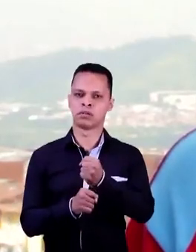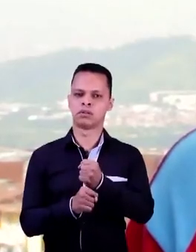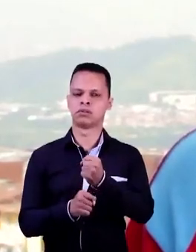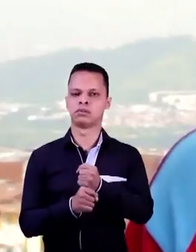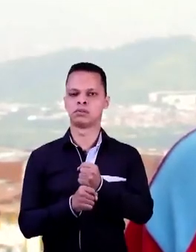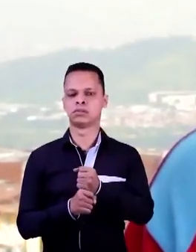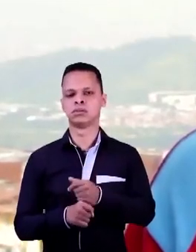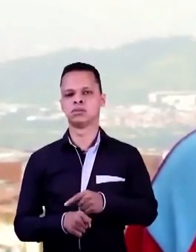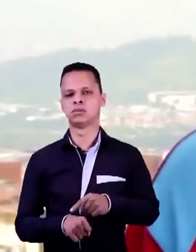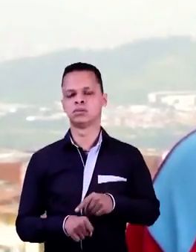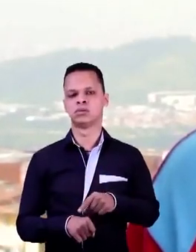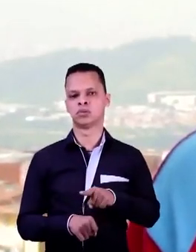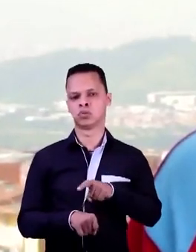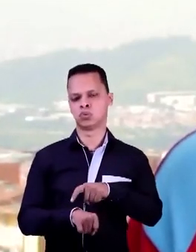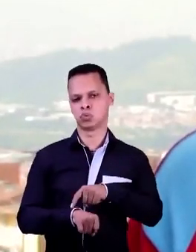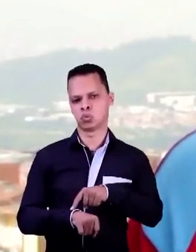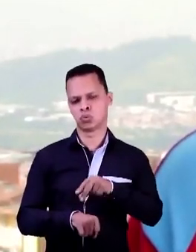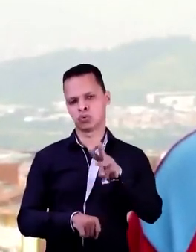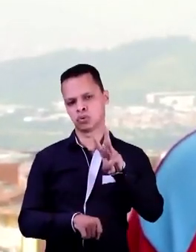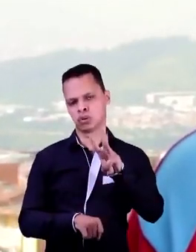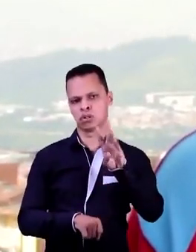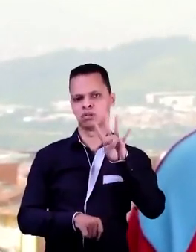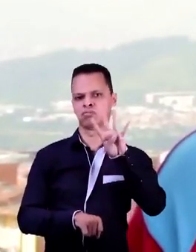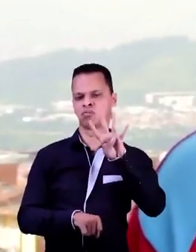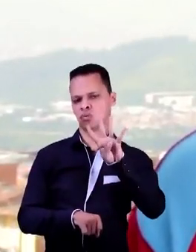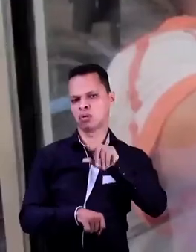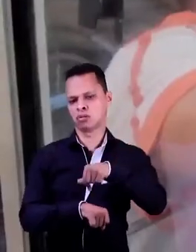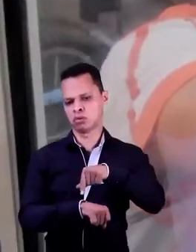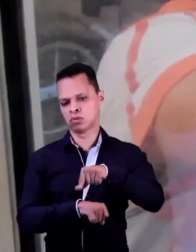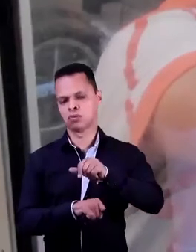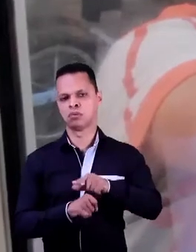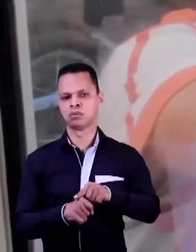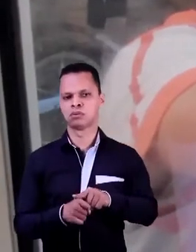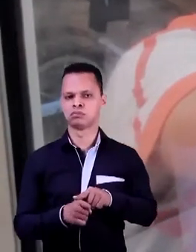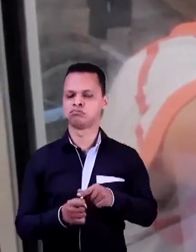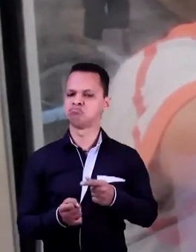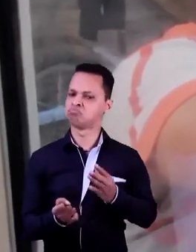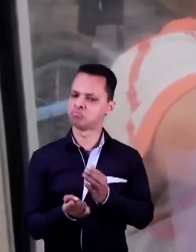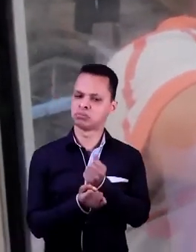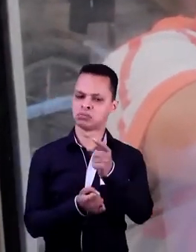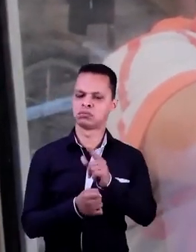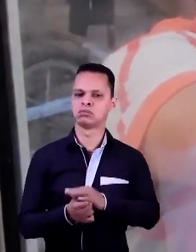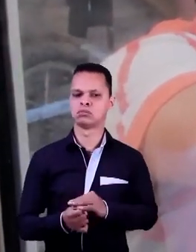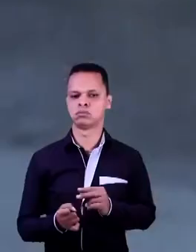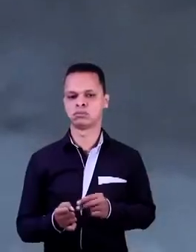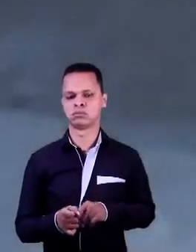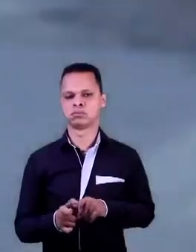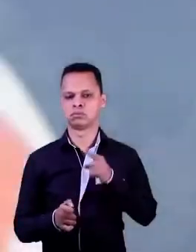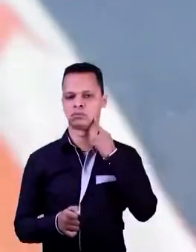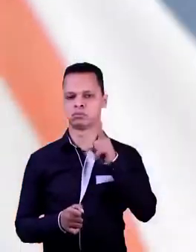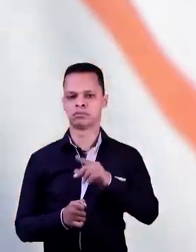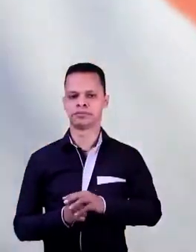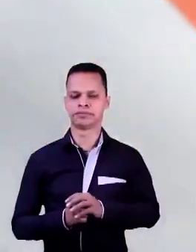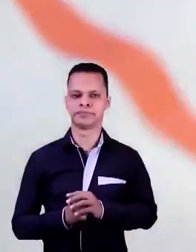trabajo aproximadamente de 3-4 horitas y con eso me consigo el día.